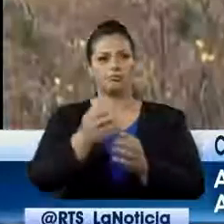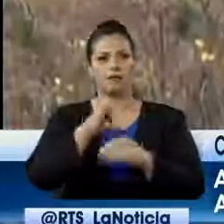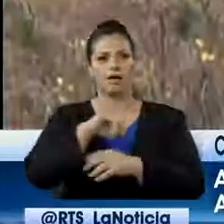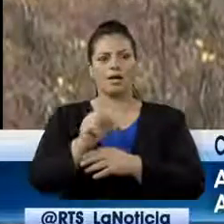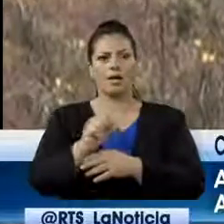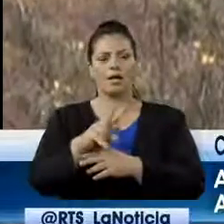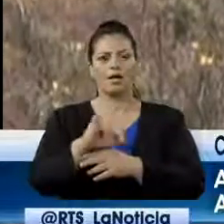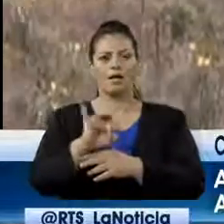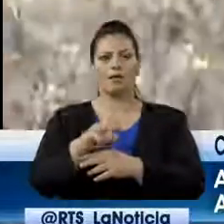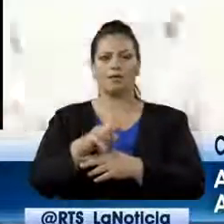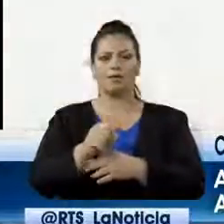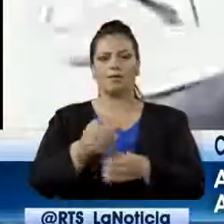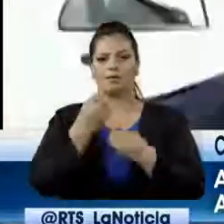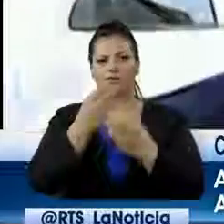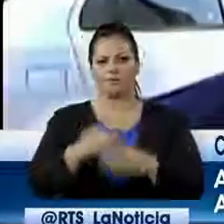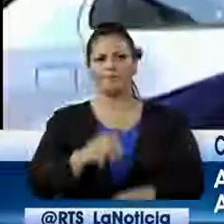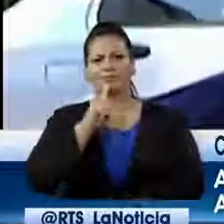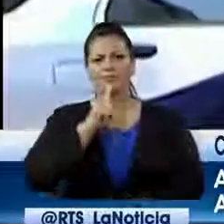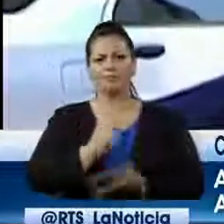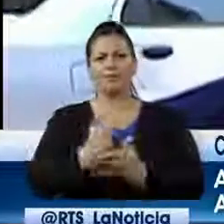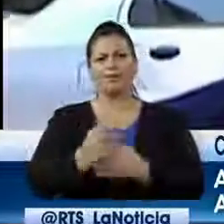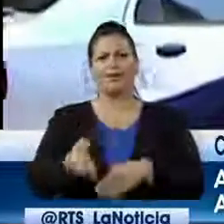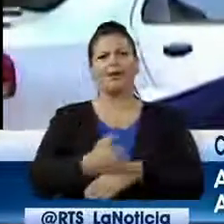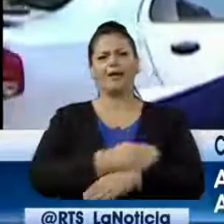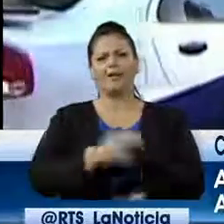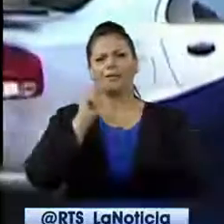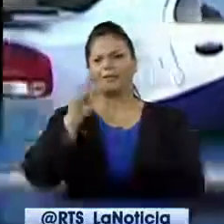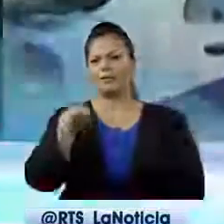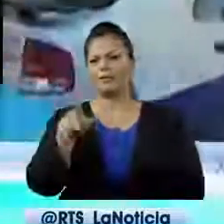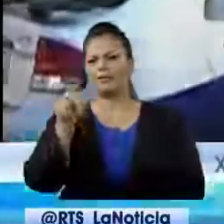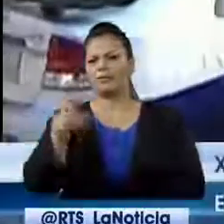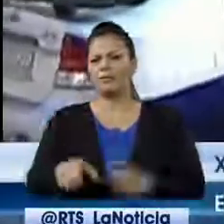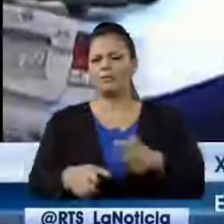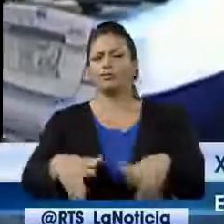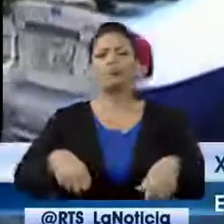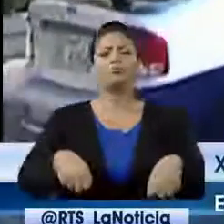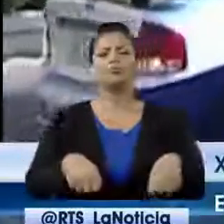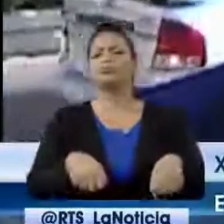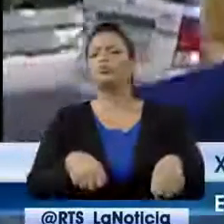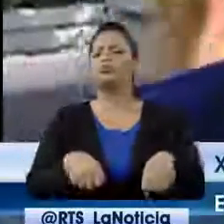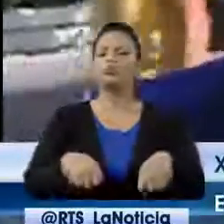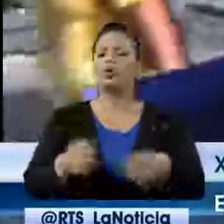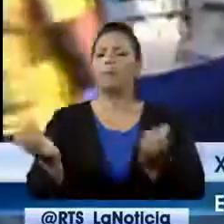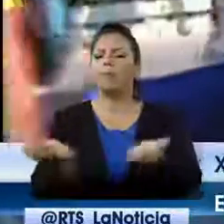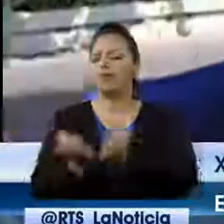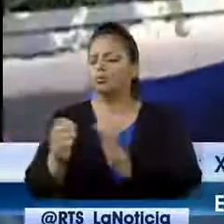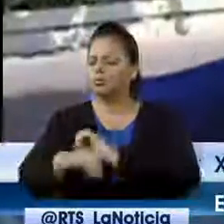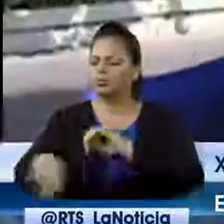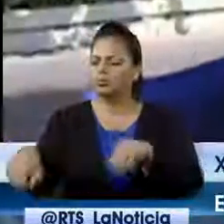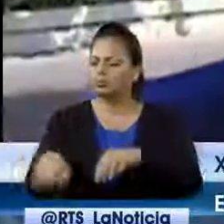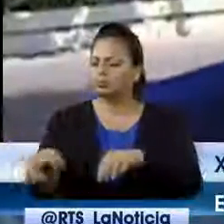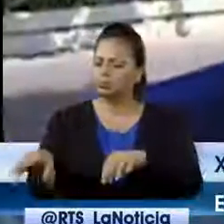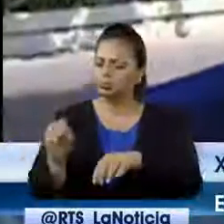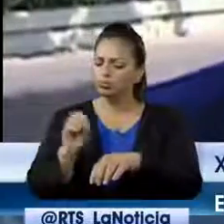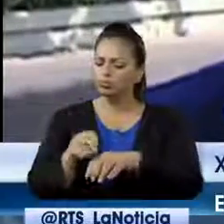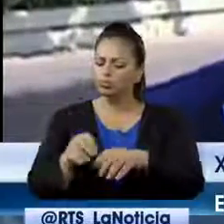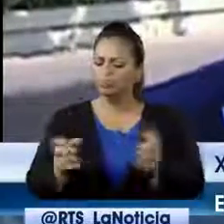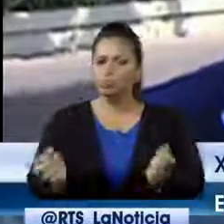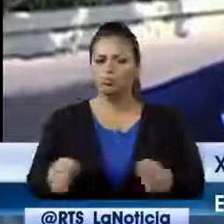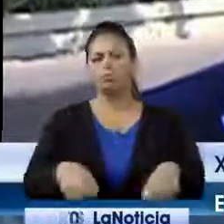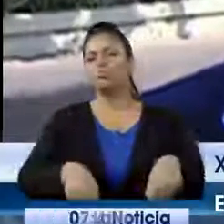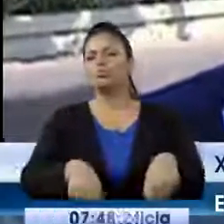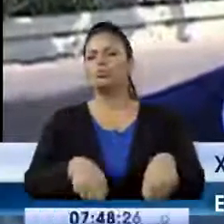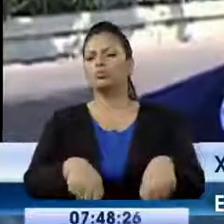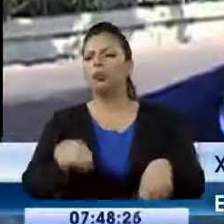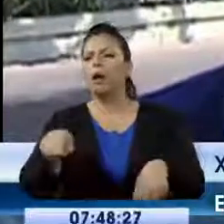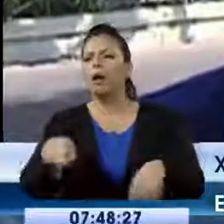recicladores en estos lugares. Y también a recicladores que están cerca del sector, no pueden quemar en bosques o áreas protegidas, o en bosques donde